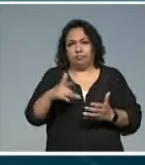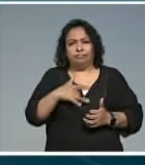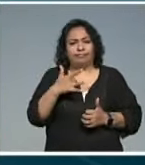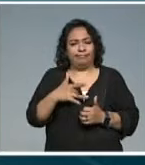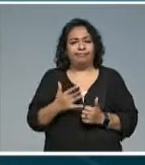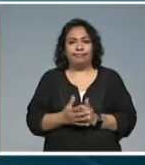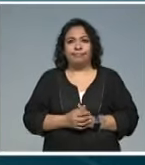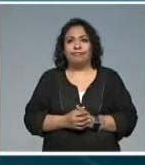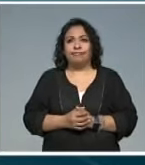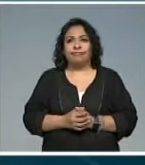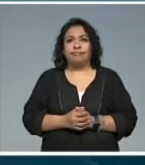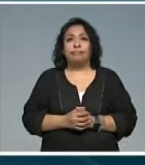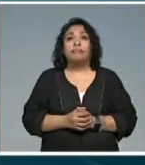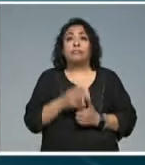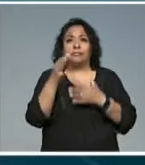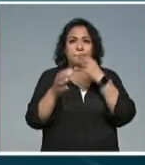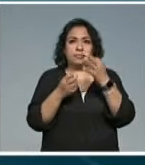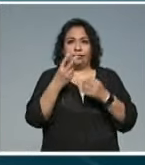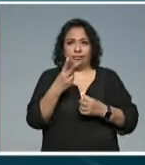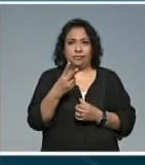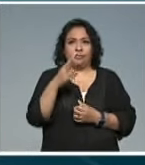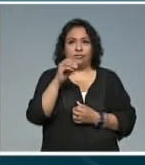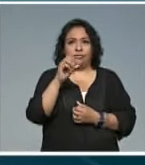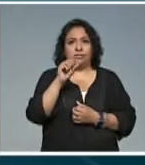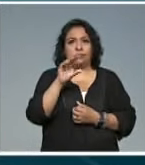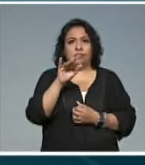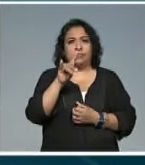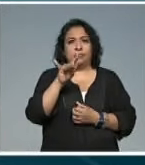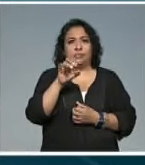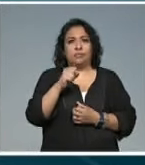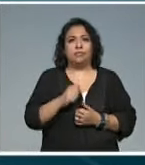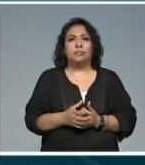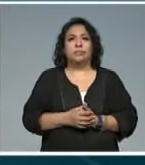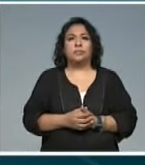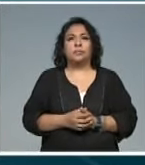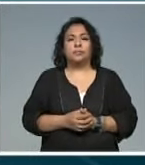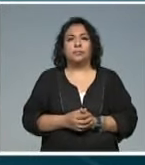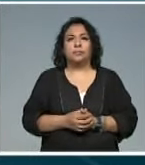sentimiento. Noticias 22, Oscar Cortés.